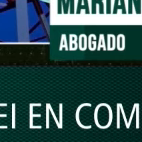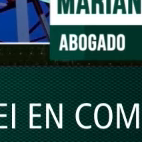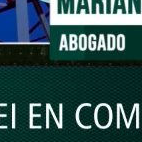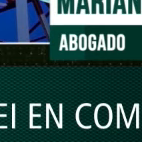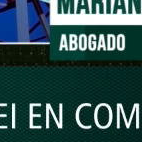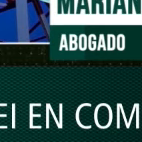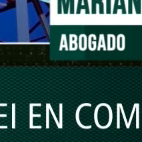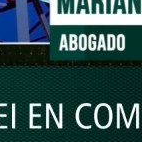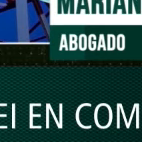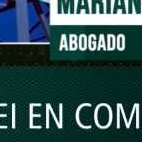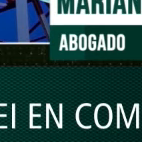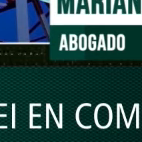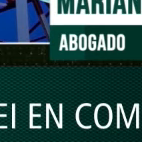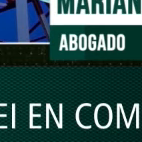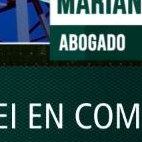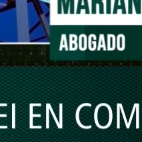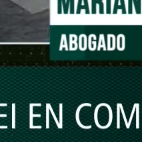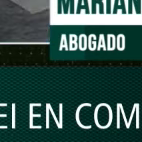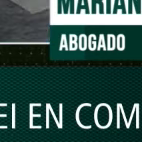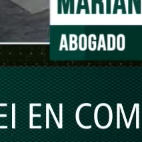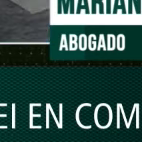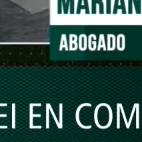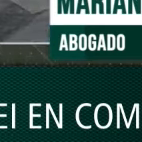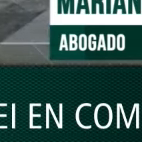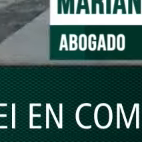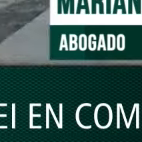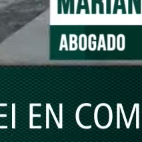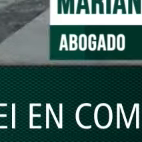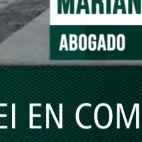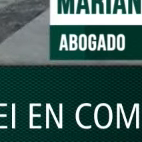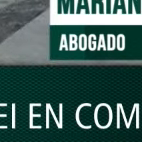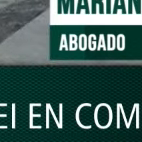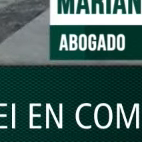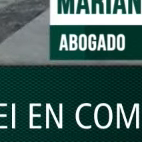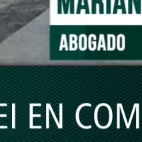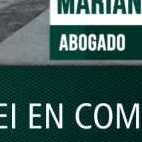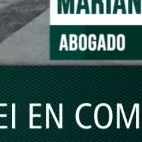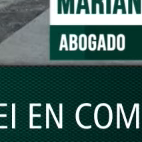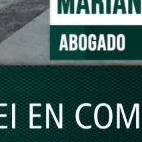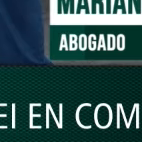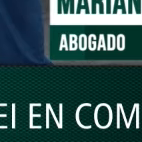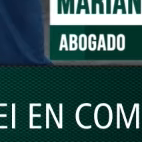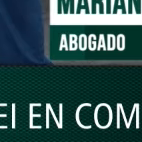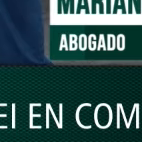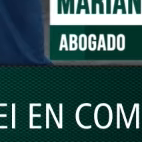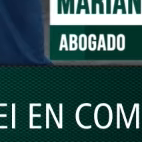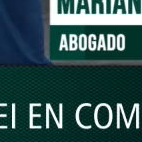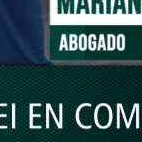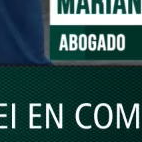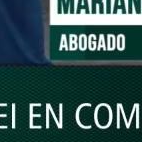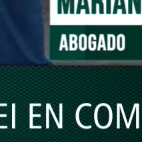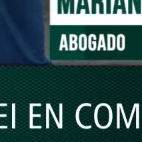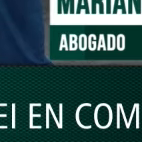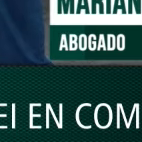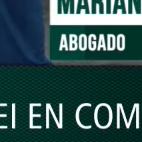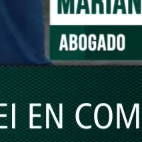integral. Bien, algo que nos afecta profundamente a nosotros como medios comunitarios es las variaciones que puede